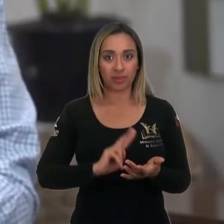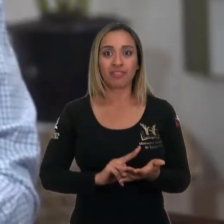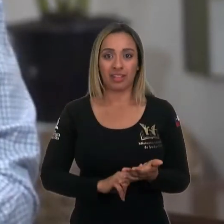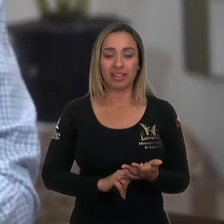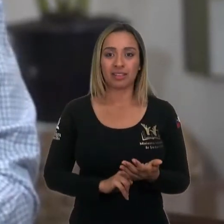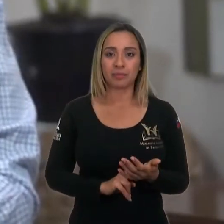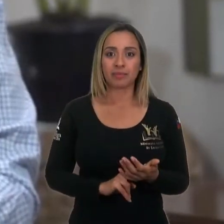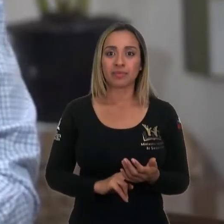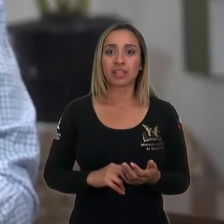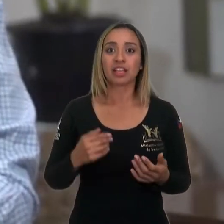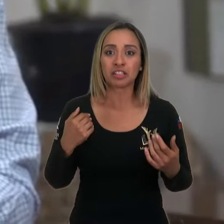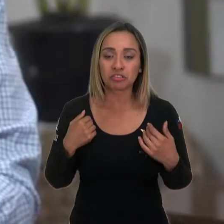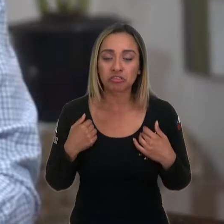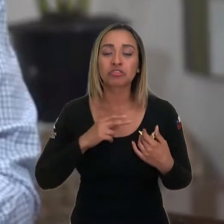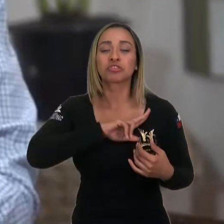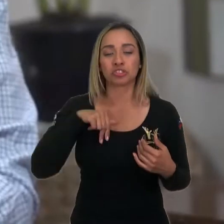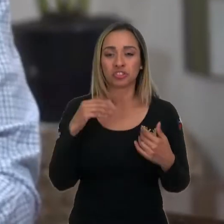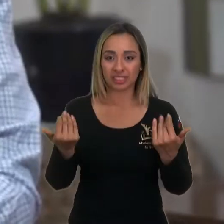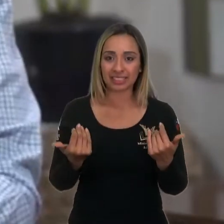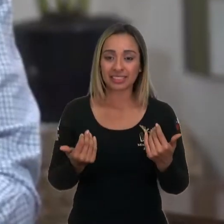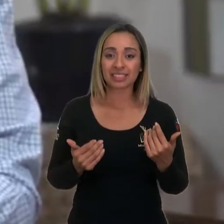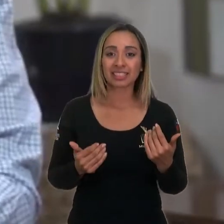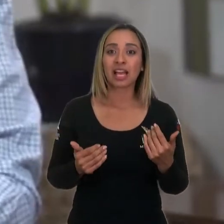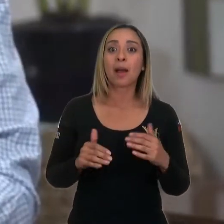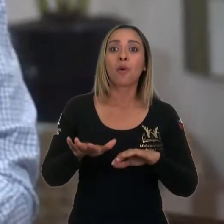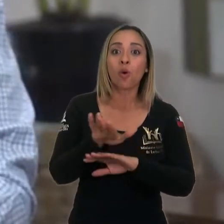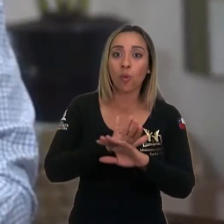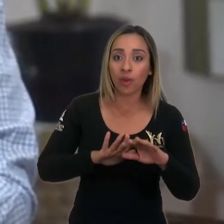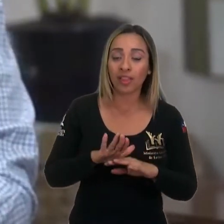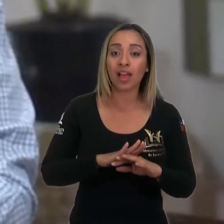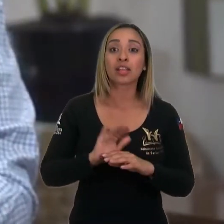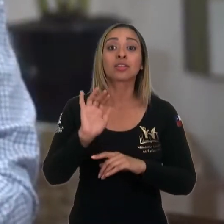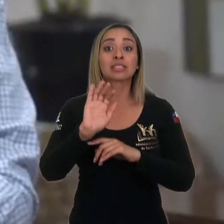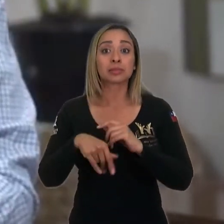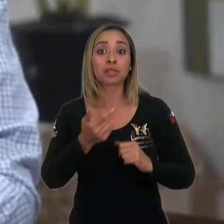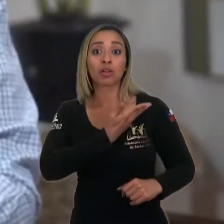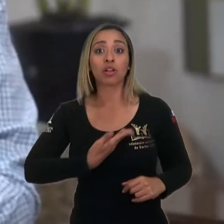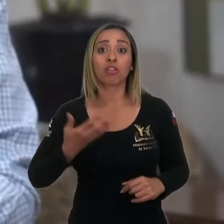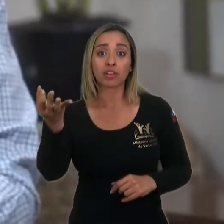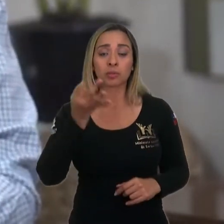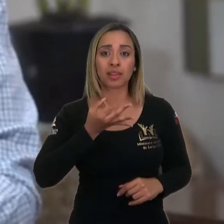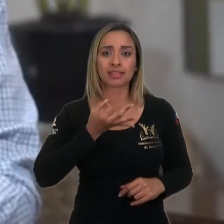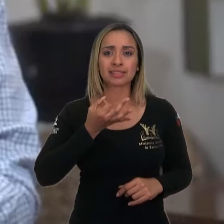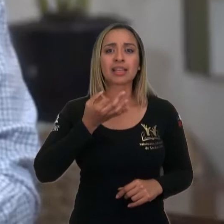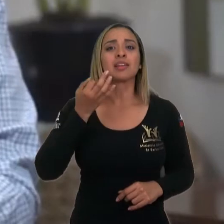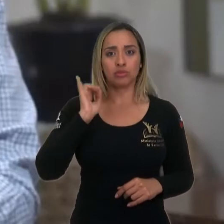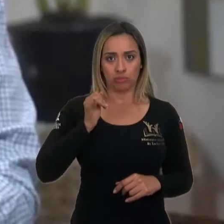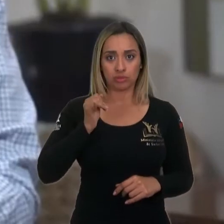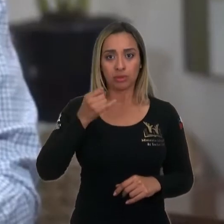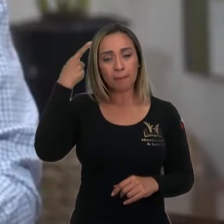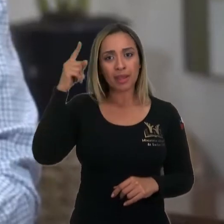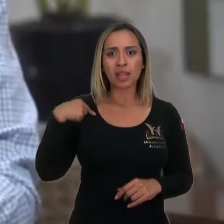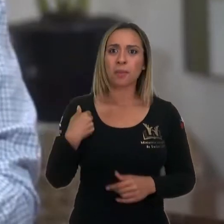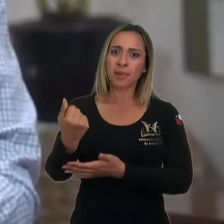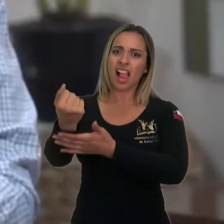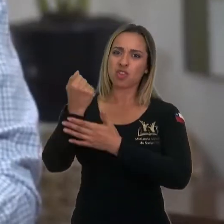tengas que tener medidas sanitarias, aunque tengas que seguir las recomendaciones, tu verdadero socorro no viene de